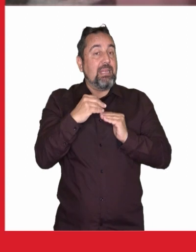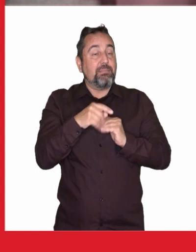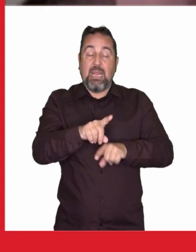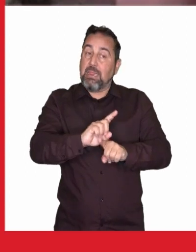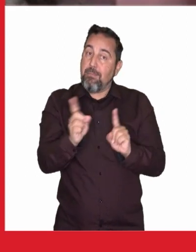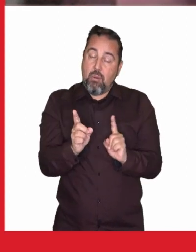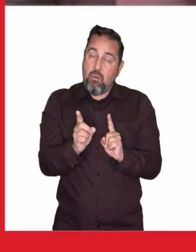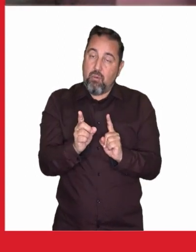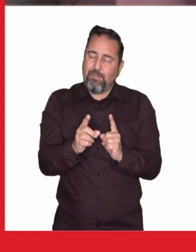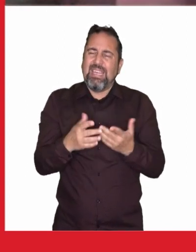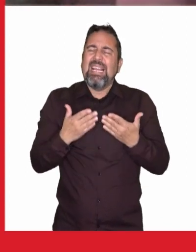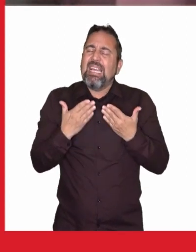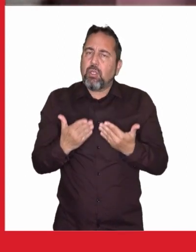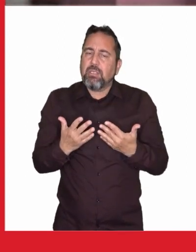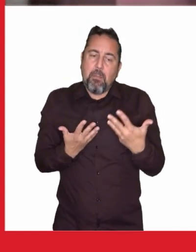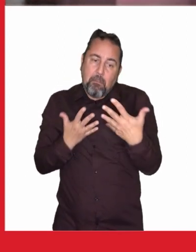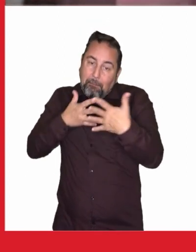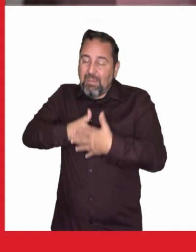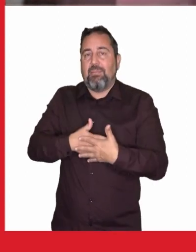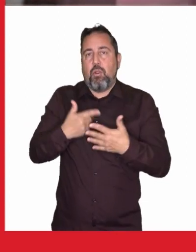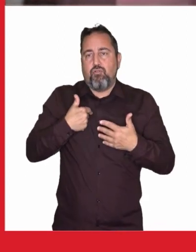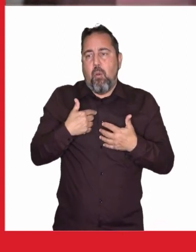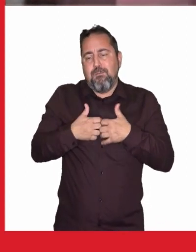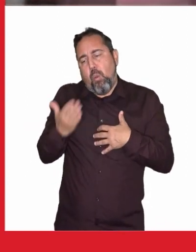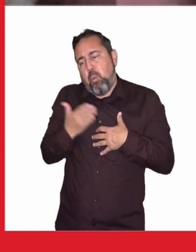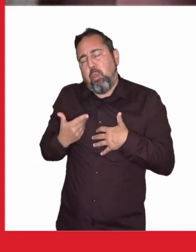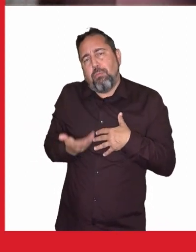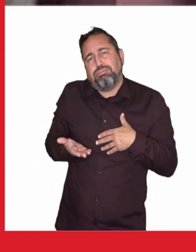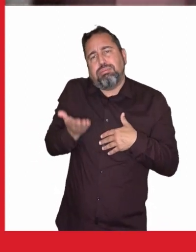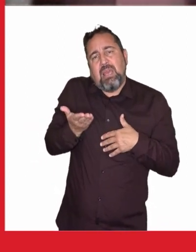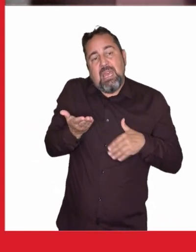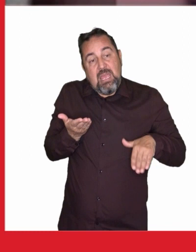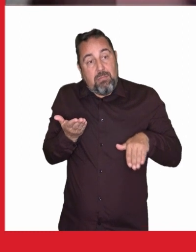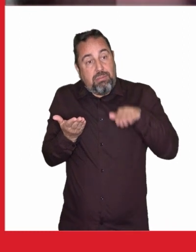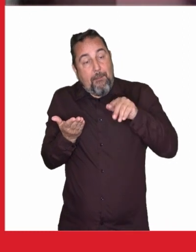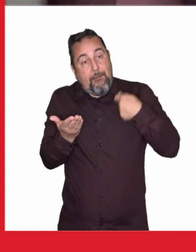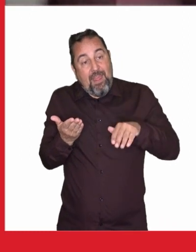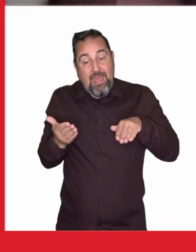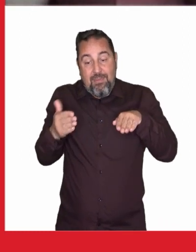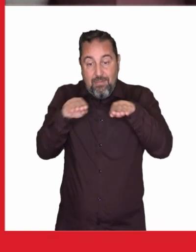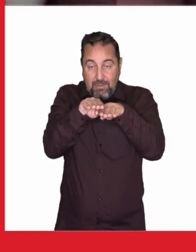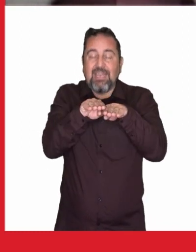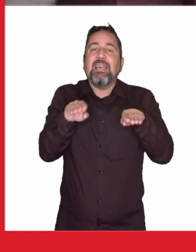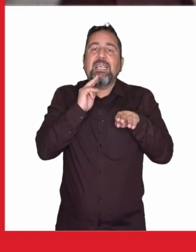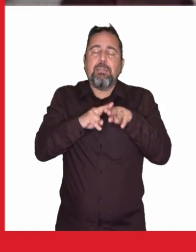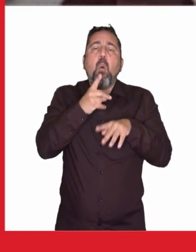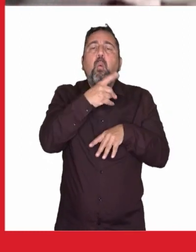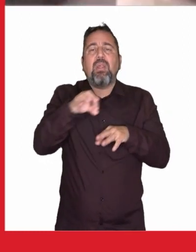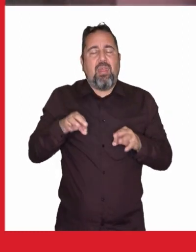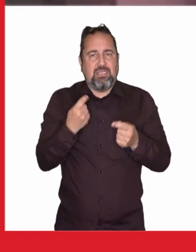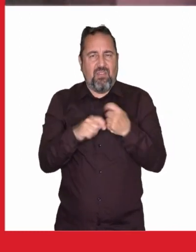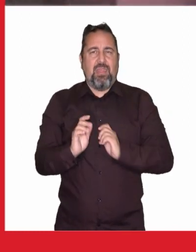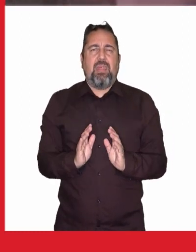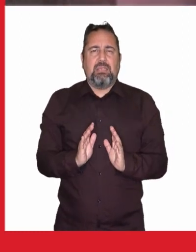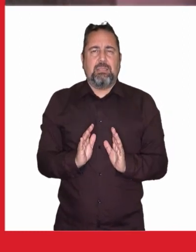producir menos de lo que pueden comprar mis clientes, tampoco. Entonces, la mezcla entre cuánto puedo producir y cuánto puedo vender, cuando juntas